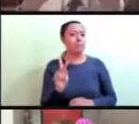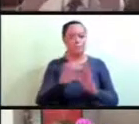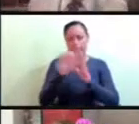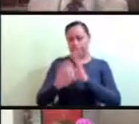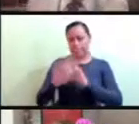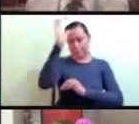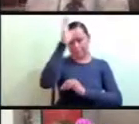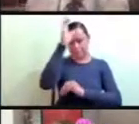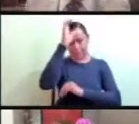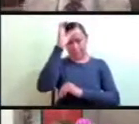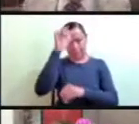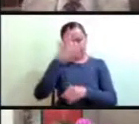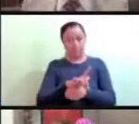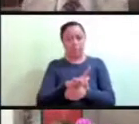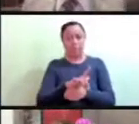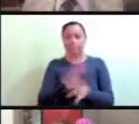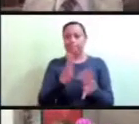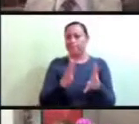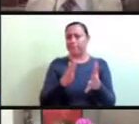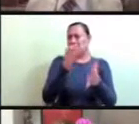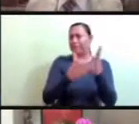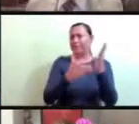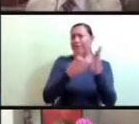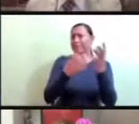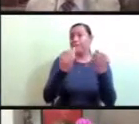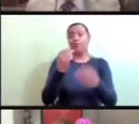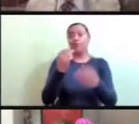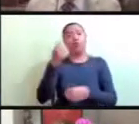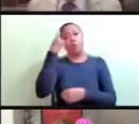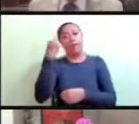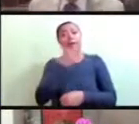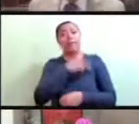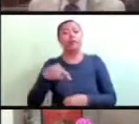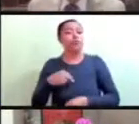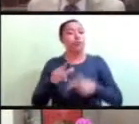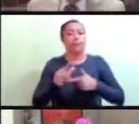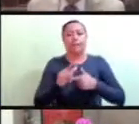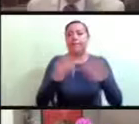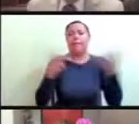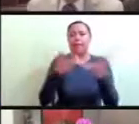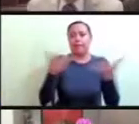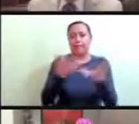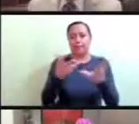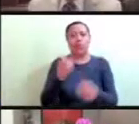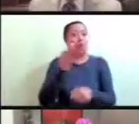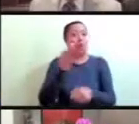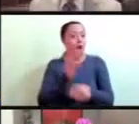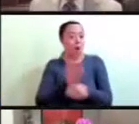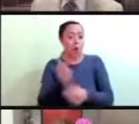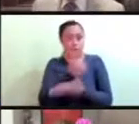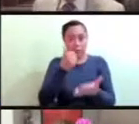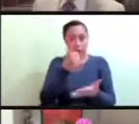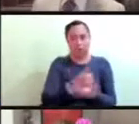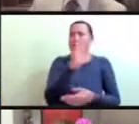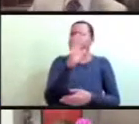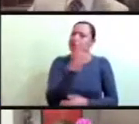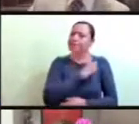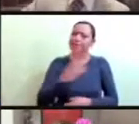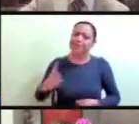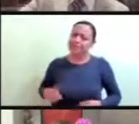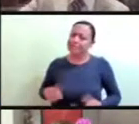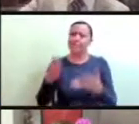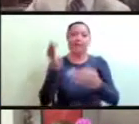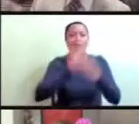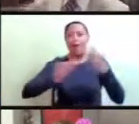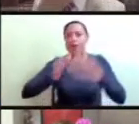aún falta mucho por hacer. Nuestra ciudad sigue en deuda con el territorio que nos vio nacer y con la naturaleza